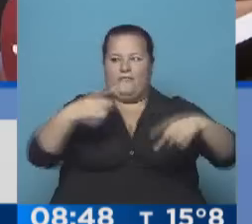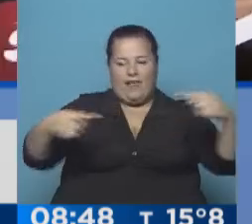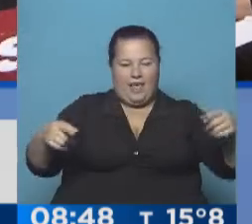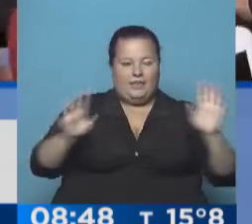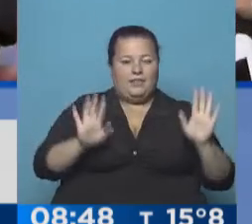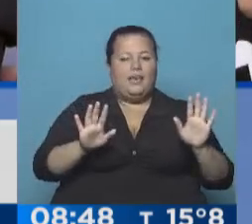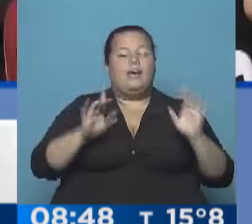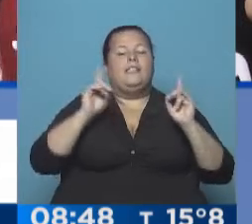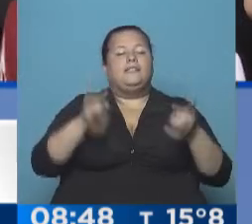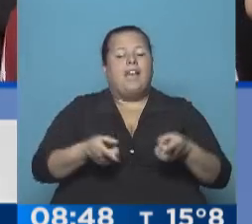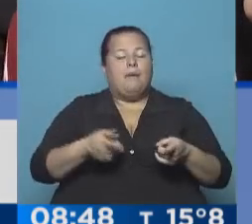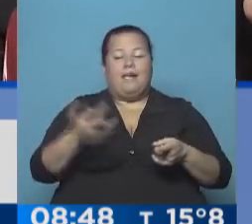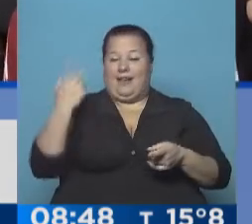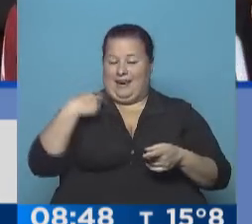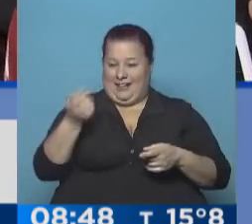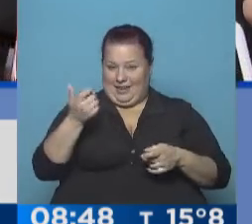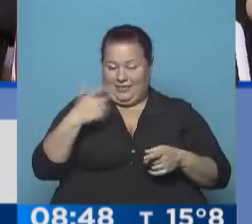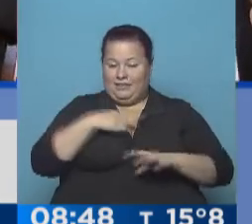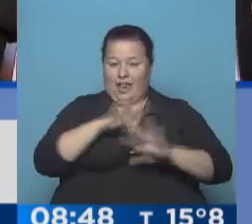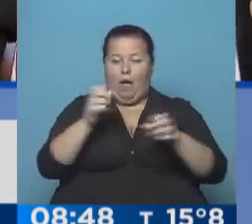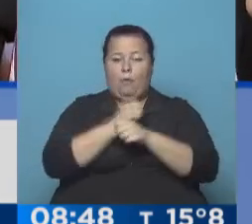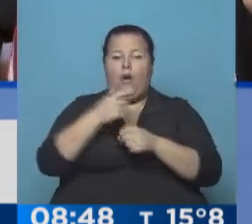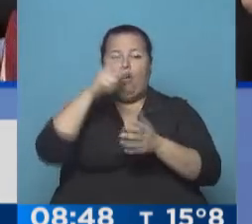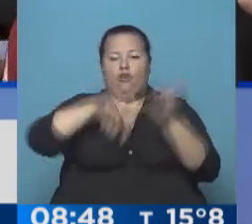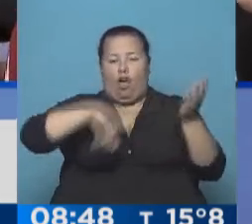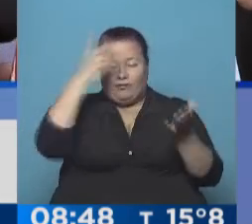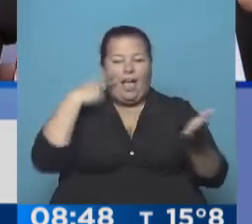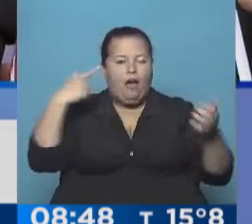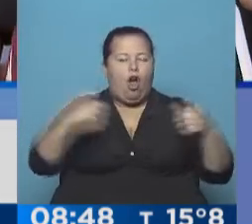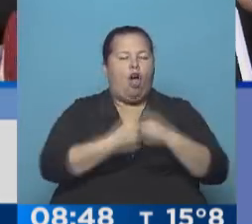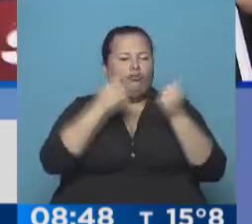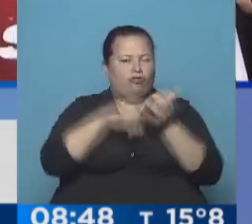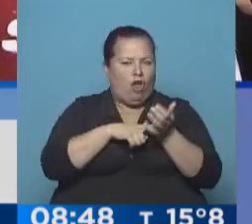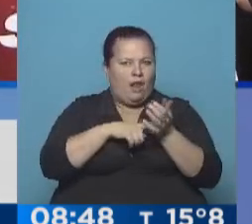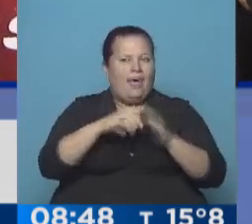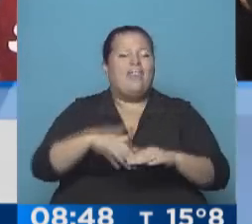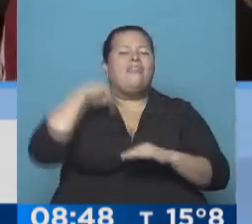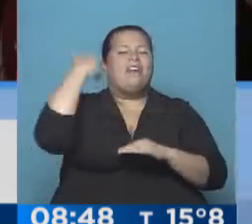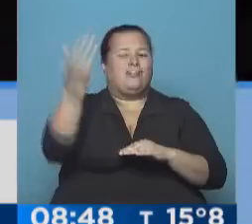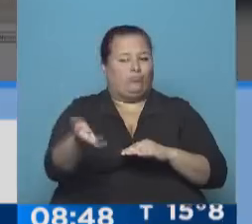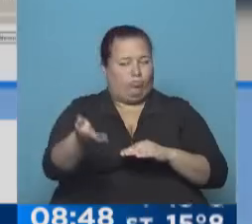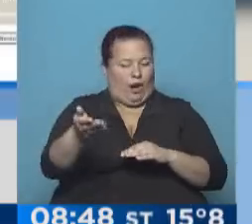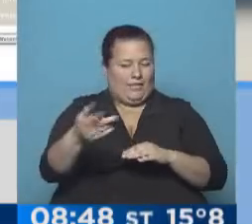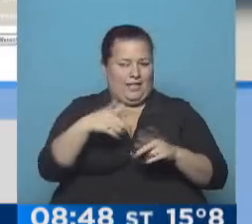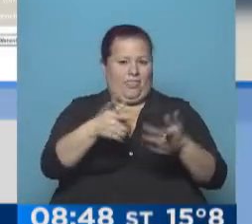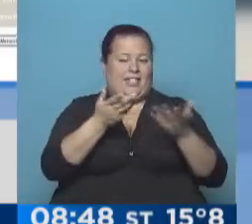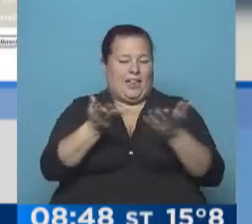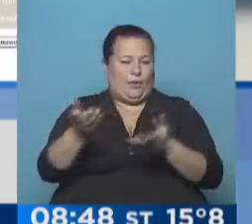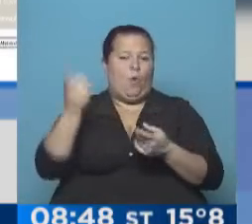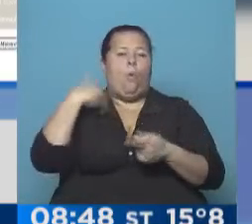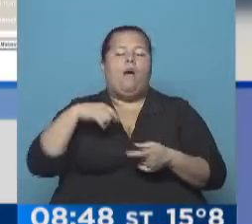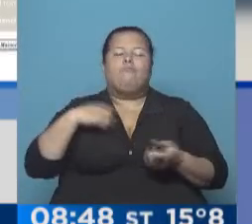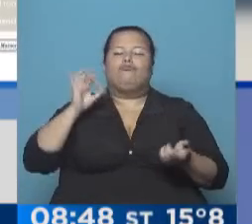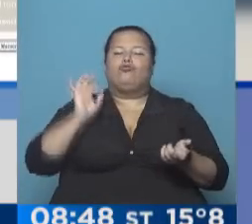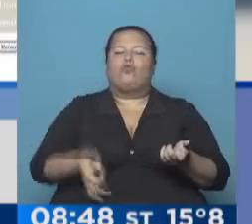y además, digamos, recién lo verificamos cuando se publica en el boletín oficial. Recién ahí, que es posterior a la prestación de servicios, cuando